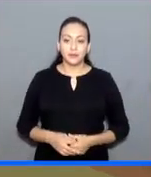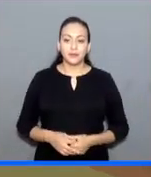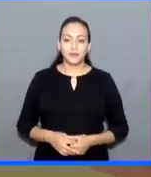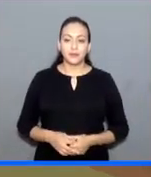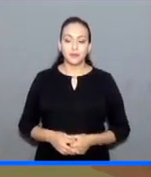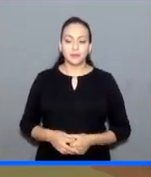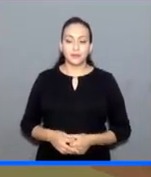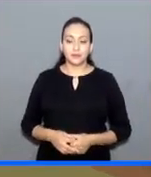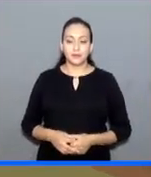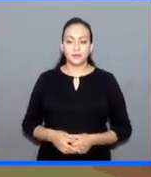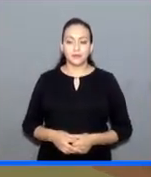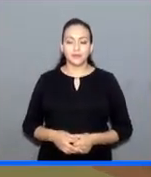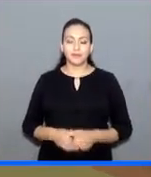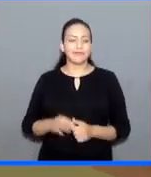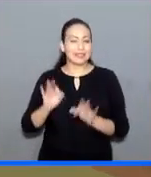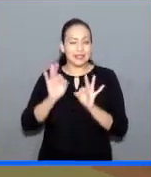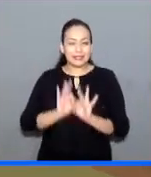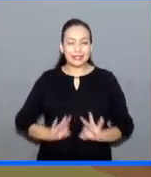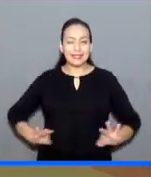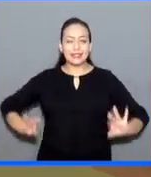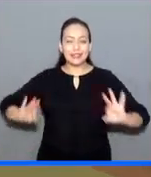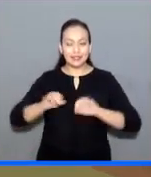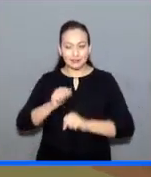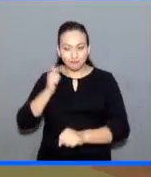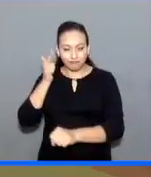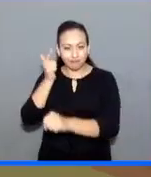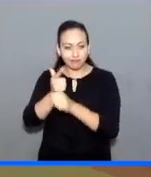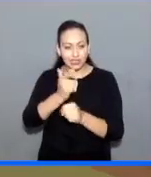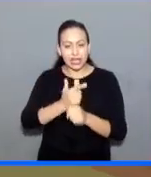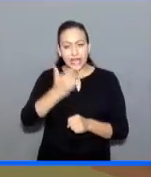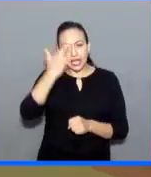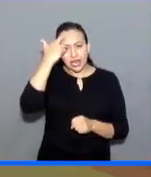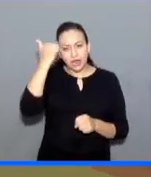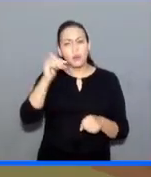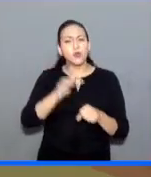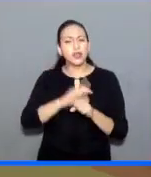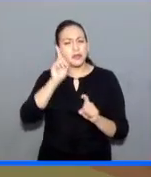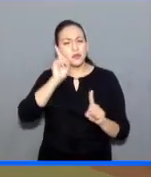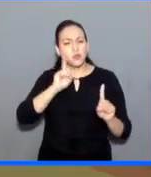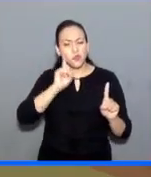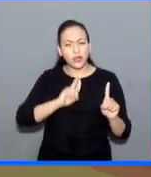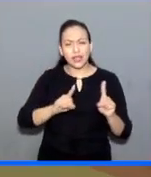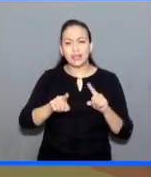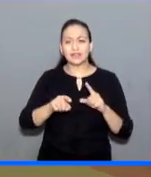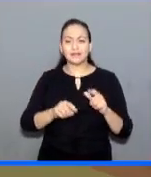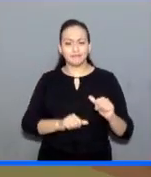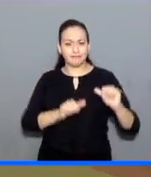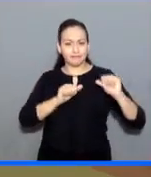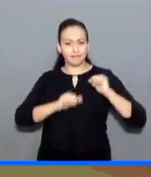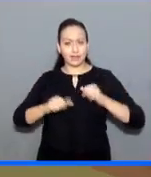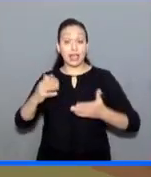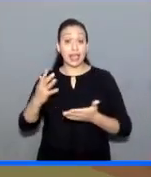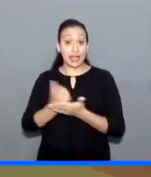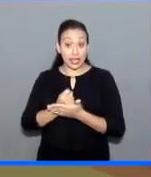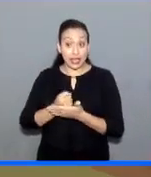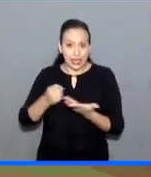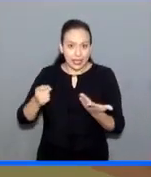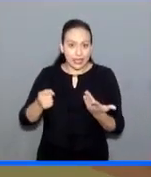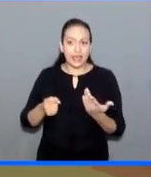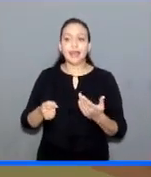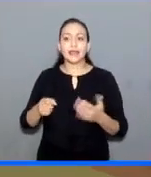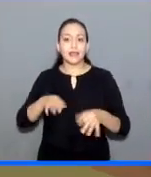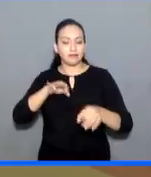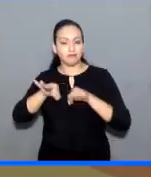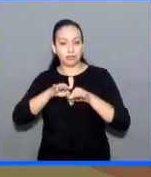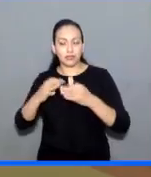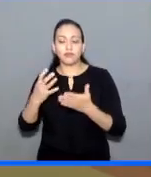Es indispensable identificar las causas por las que las mujeres renuncian a los cargos de elección popular, planteó el magistrado presidente del